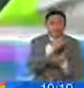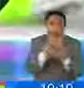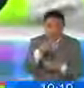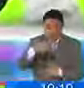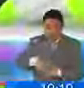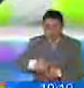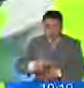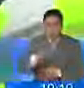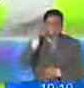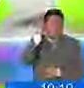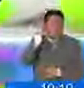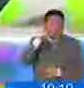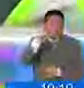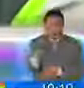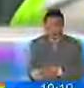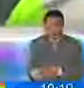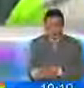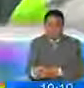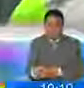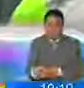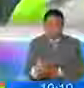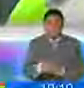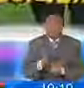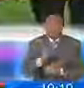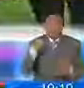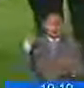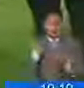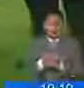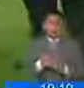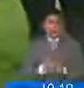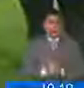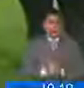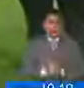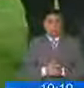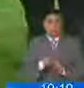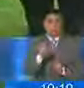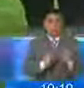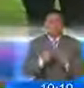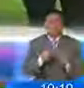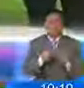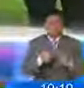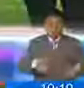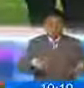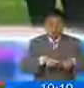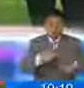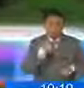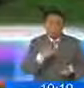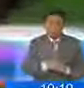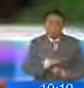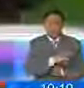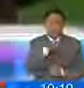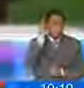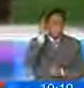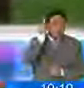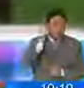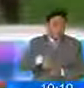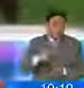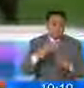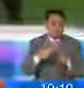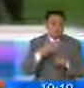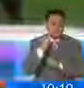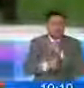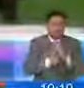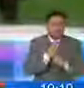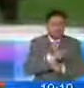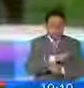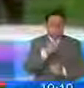ahí, tirada. Es un atropello. Consternados moradores del sector indicaron que la mujer, a la que conocían por años,